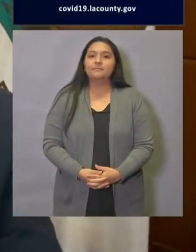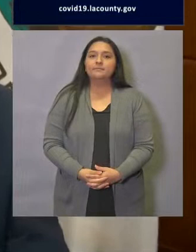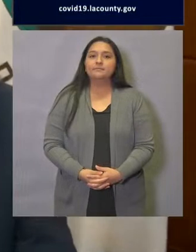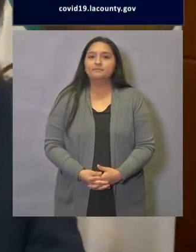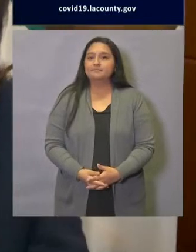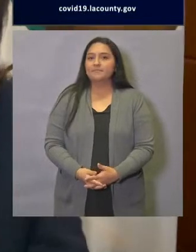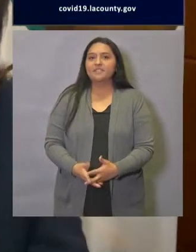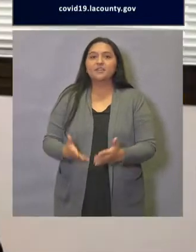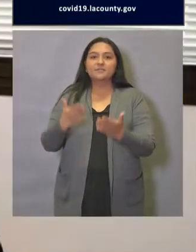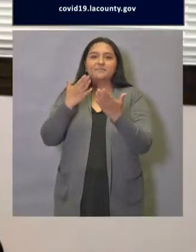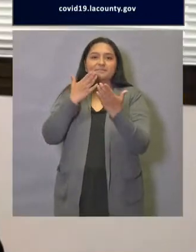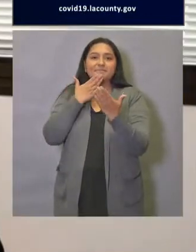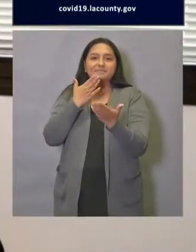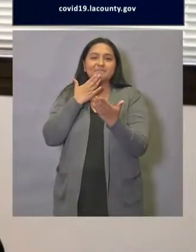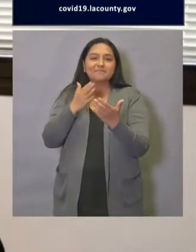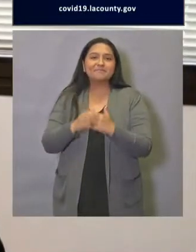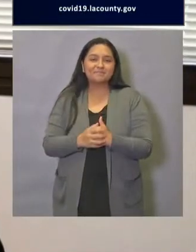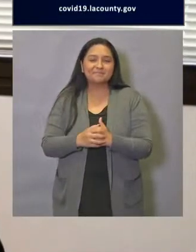Muchas gracias.